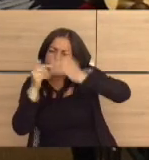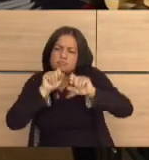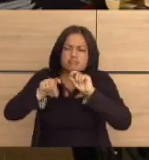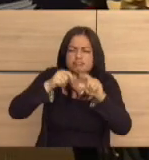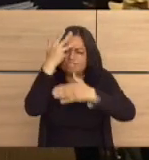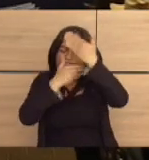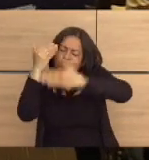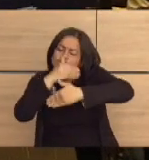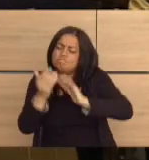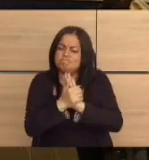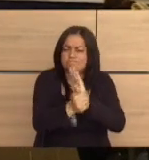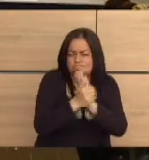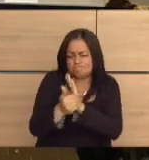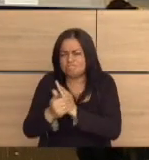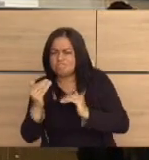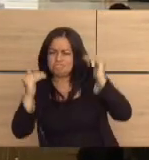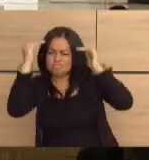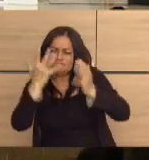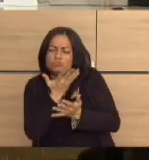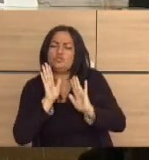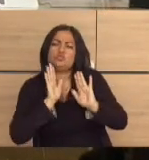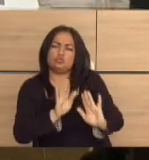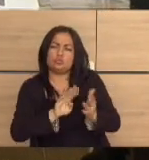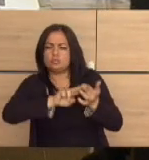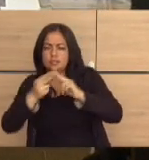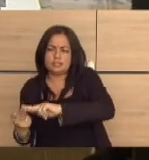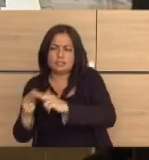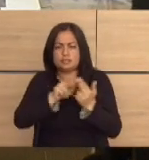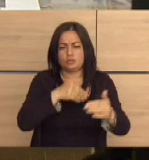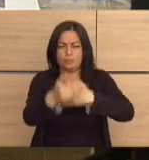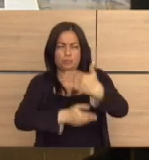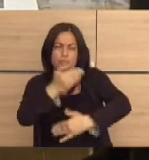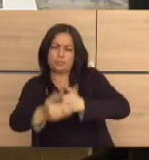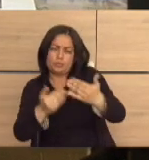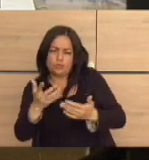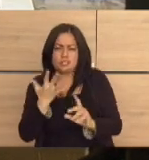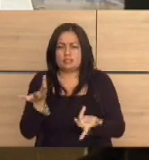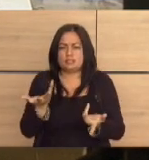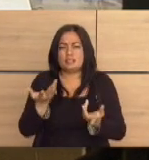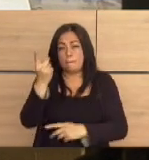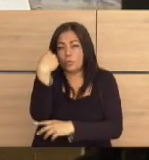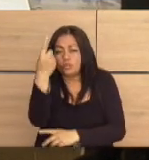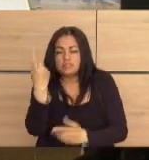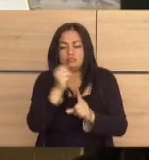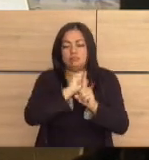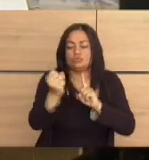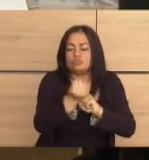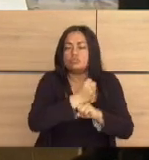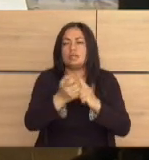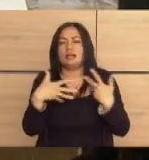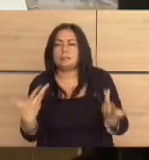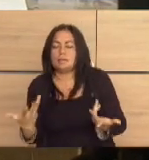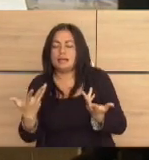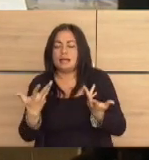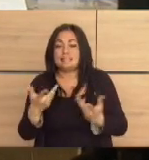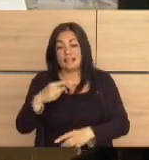y el desempeño que obtuvimos, relaciones entre conexiones de procesos de influencias políticas y sociales, así como